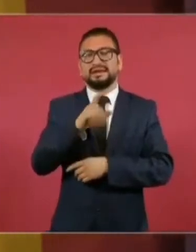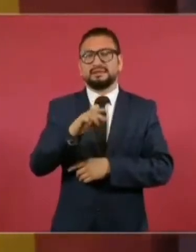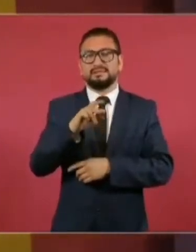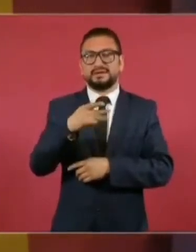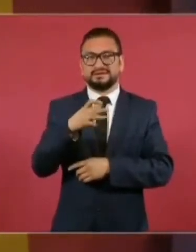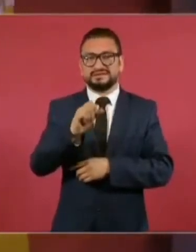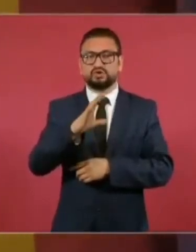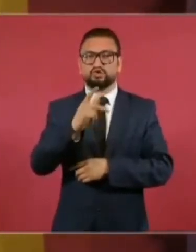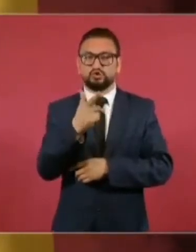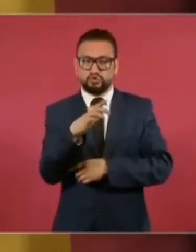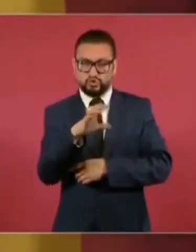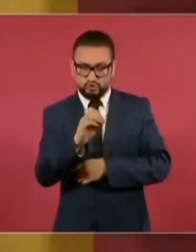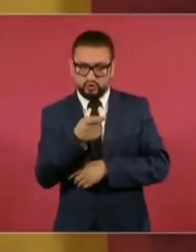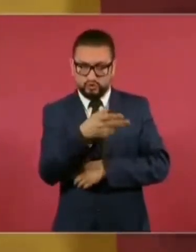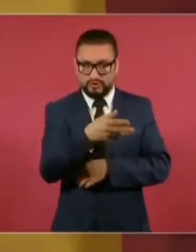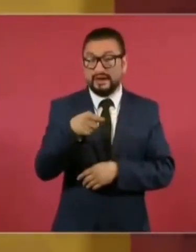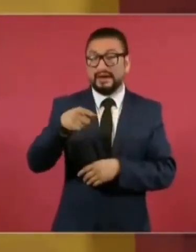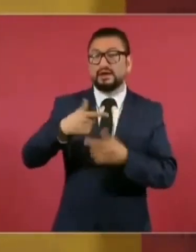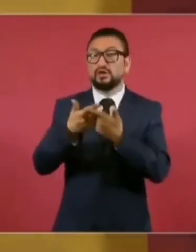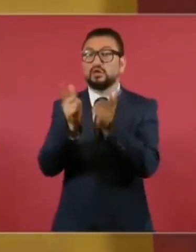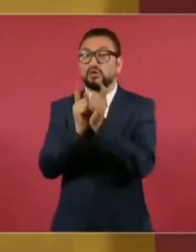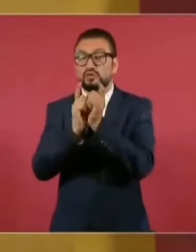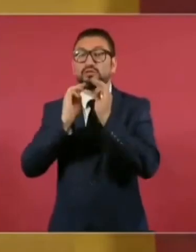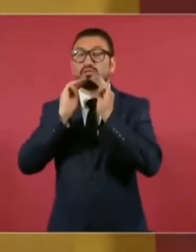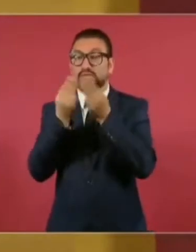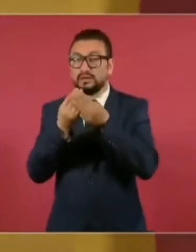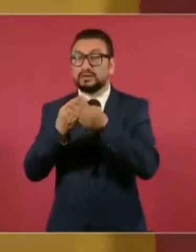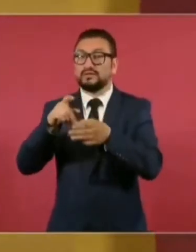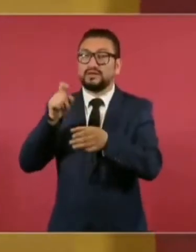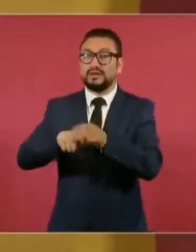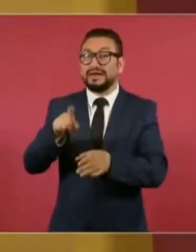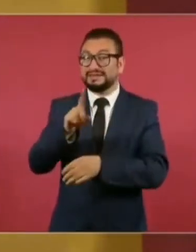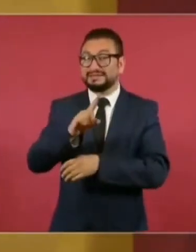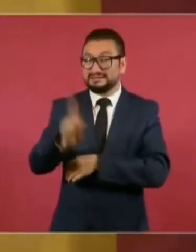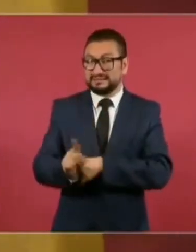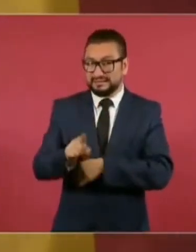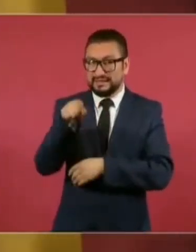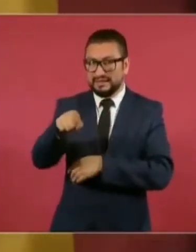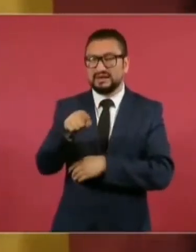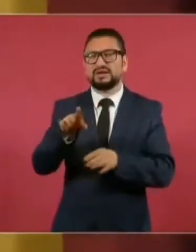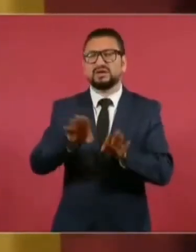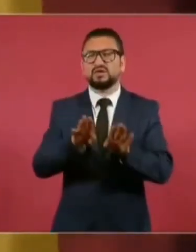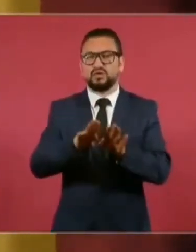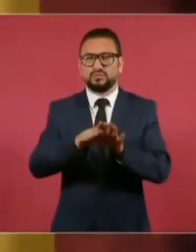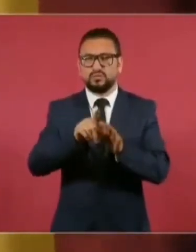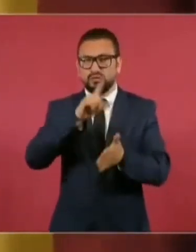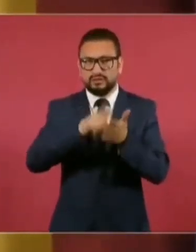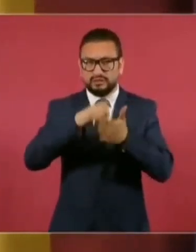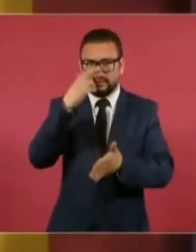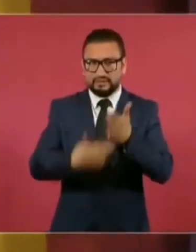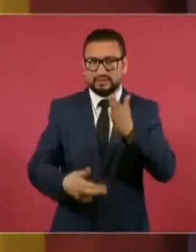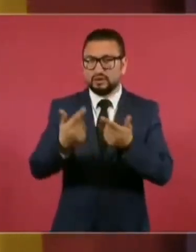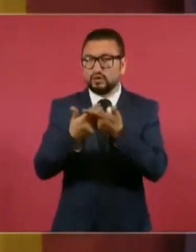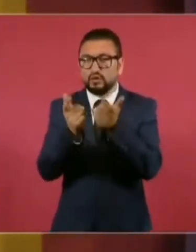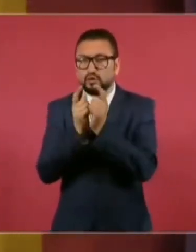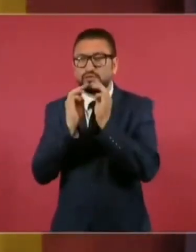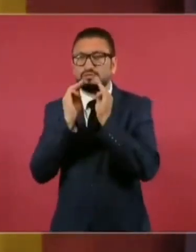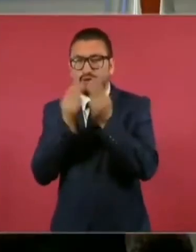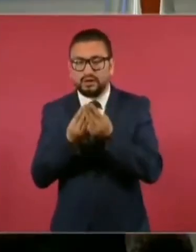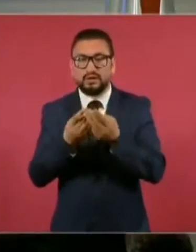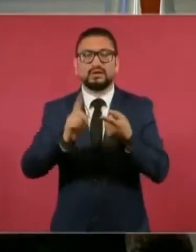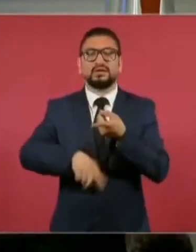Cholo, quien pertenece al grupo delictivo de los Zetas y está acusado del delito de delincuencia organizada